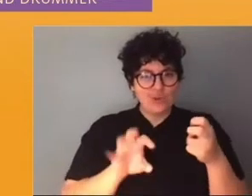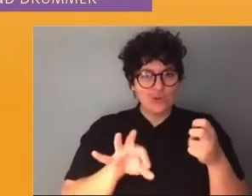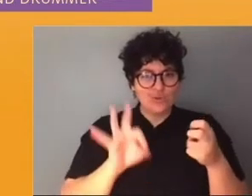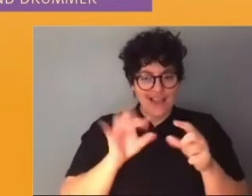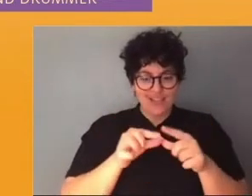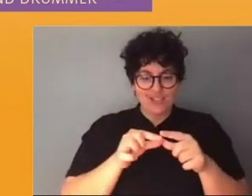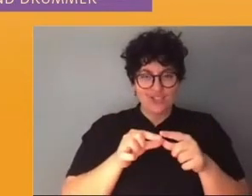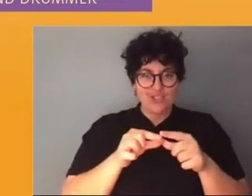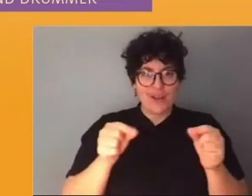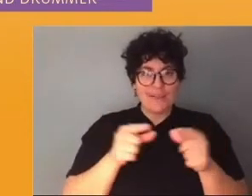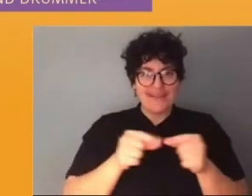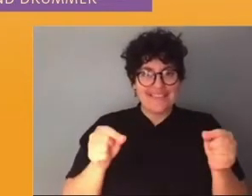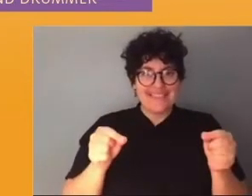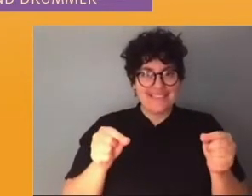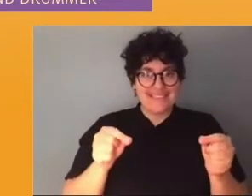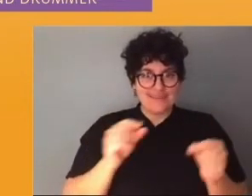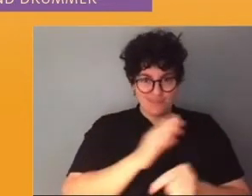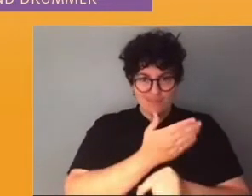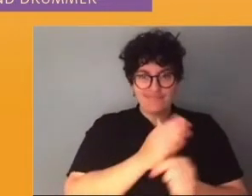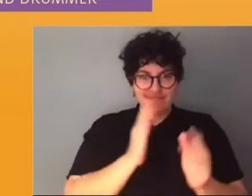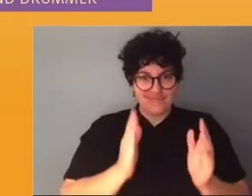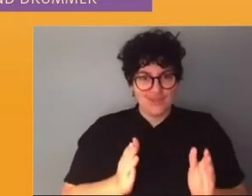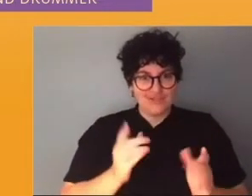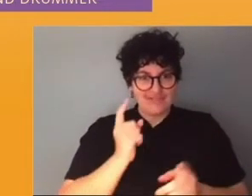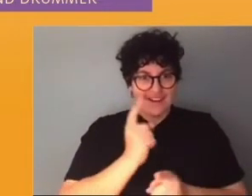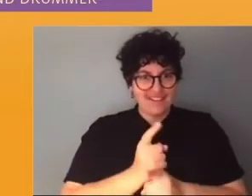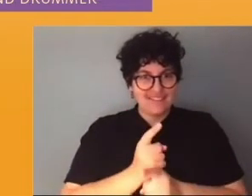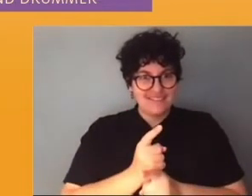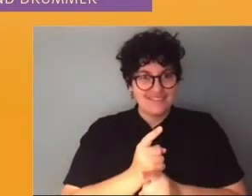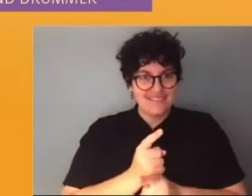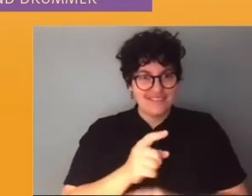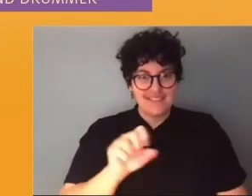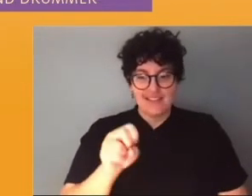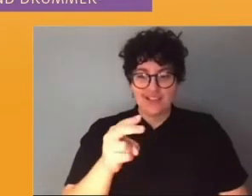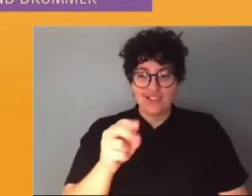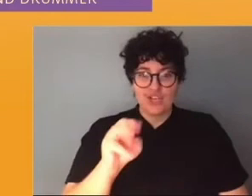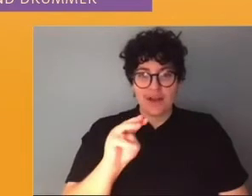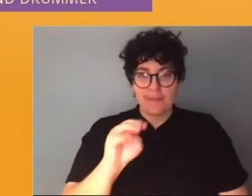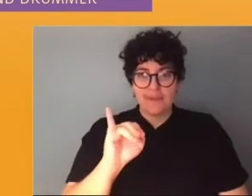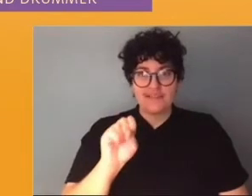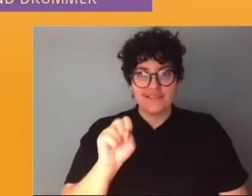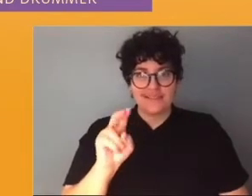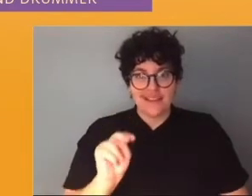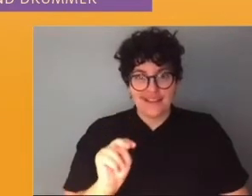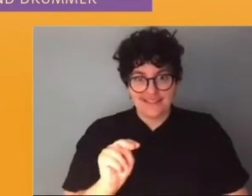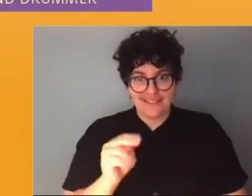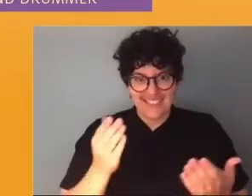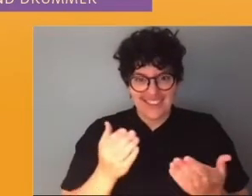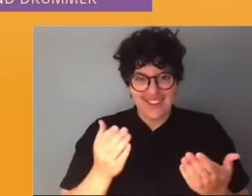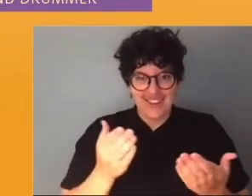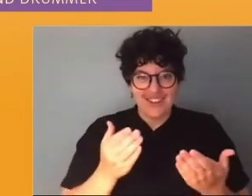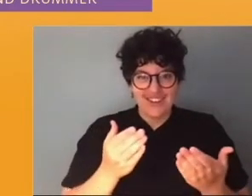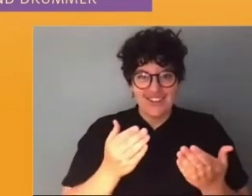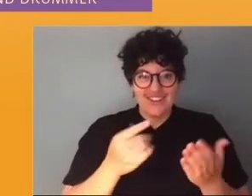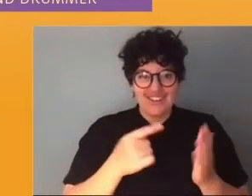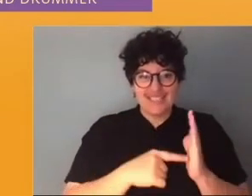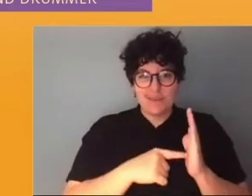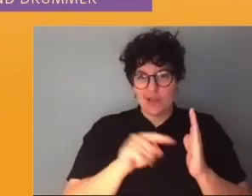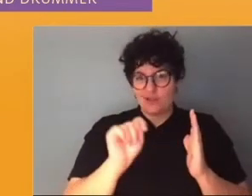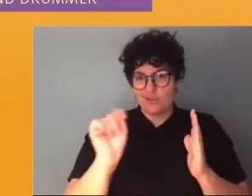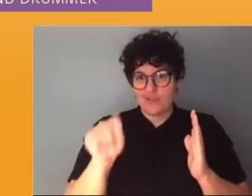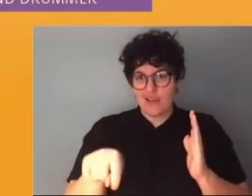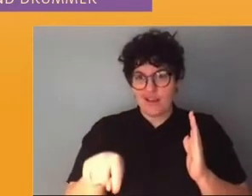tocan instrumentos japoneses, como shamisa, por ejemplo, aquí en Tucson. Cuando usted, como